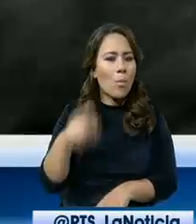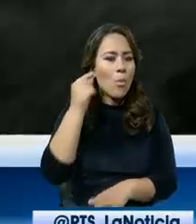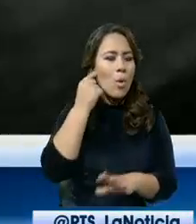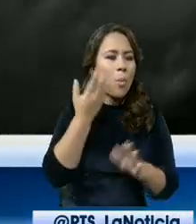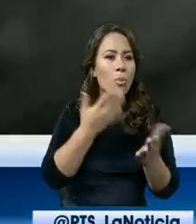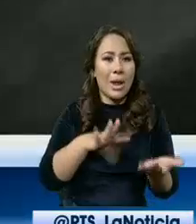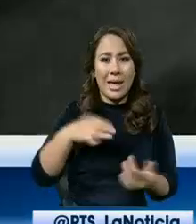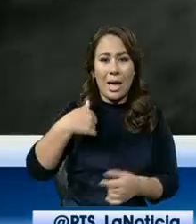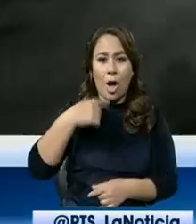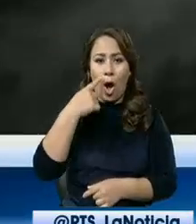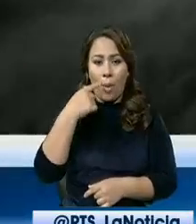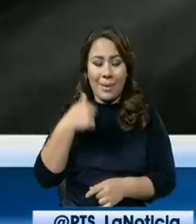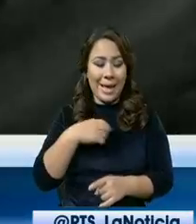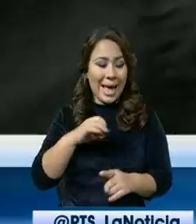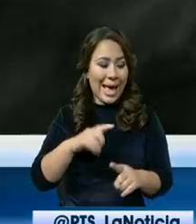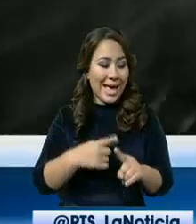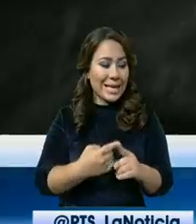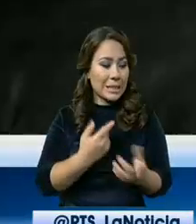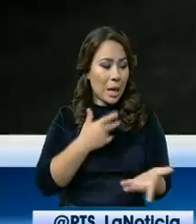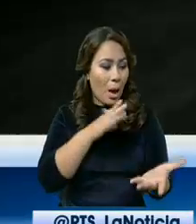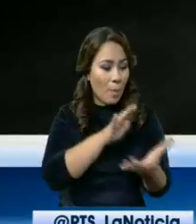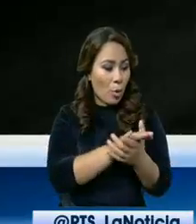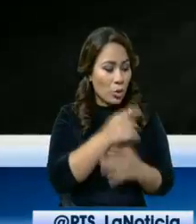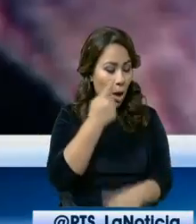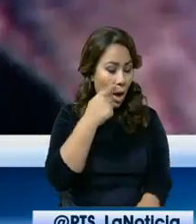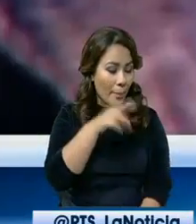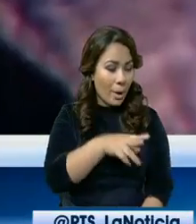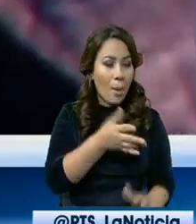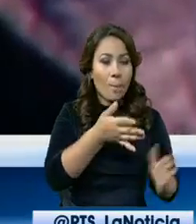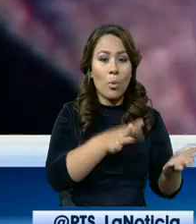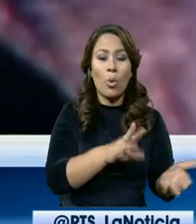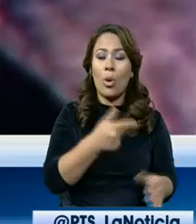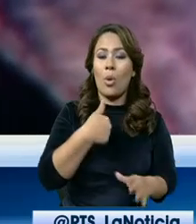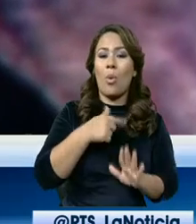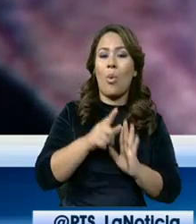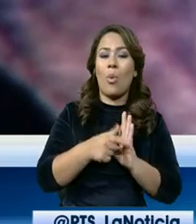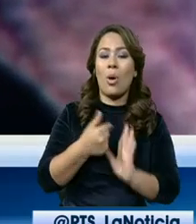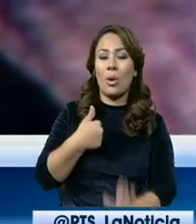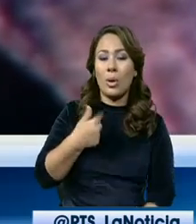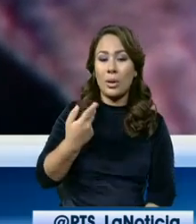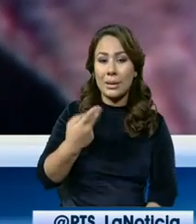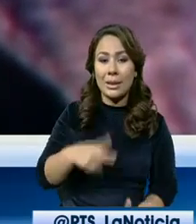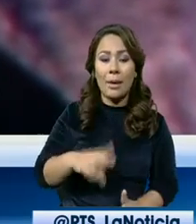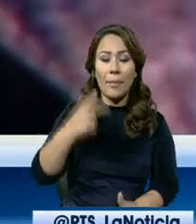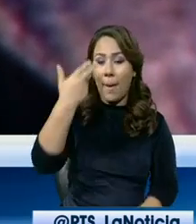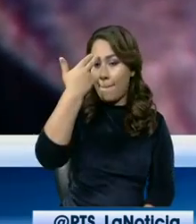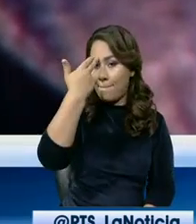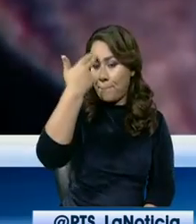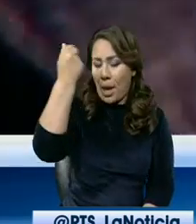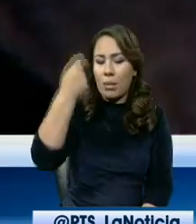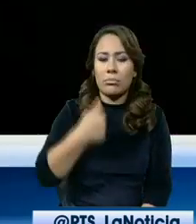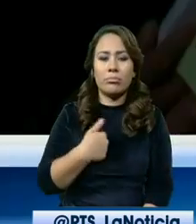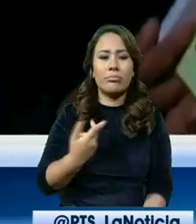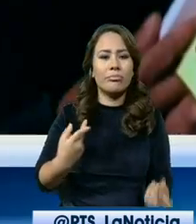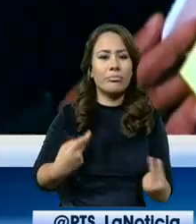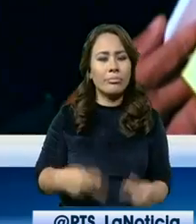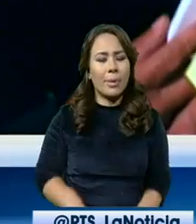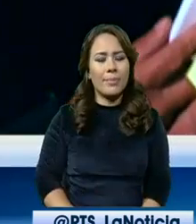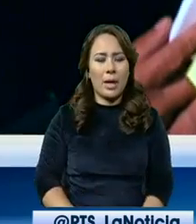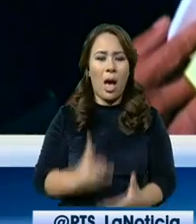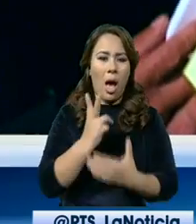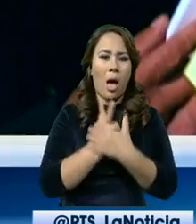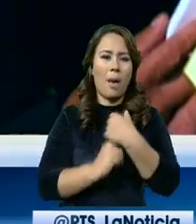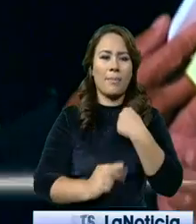mujer tendida en el piso, el supuesto femicida se disparó a la altura de la cabeza terminando con su existencia. Es que ella se vino